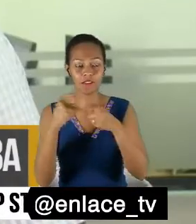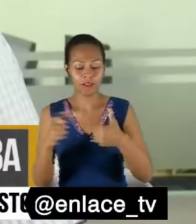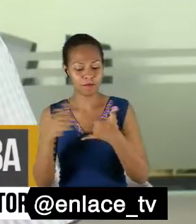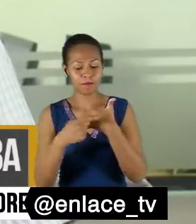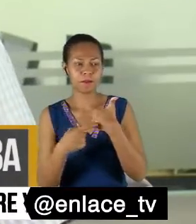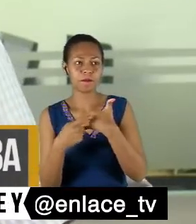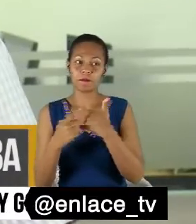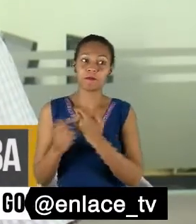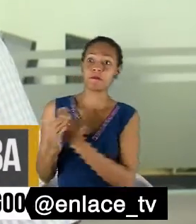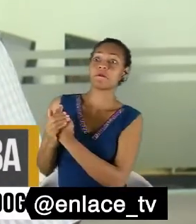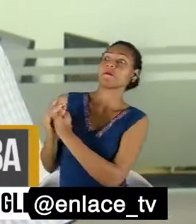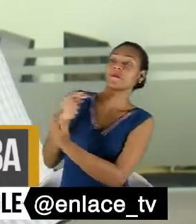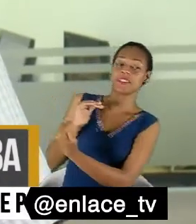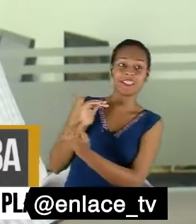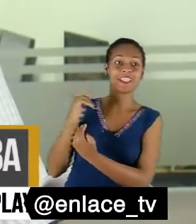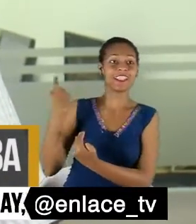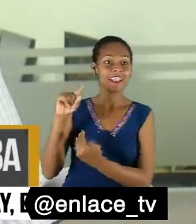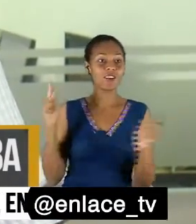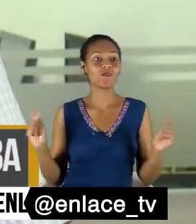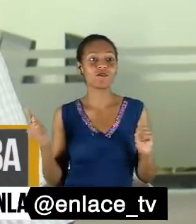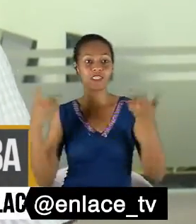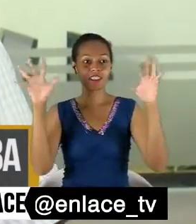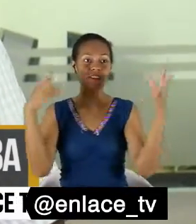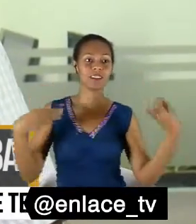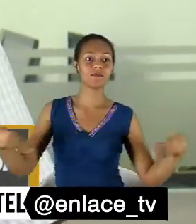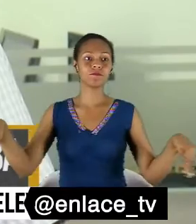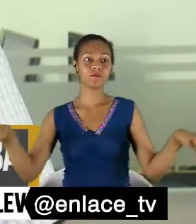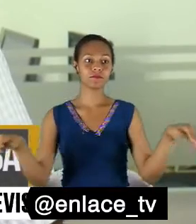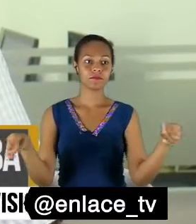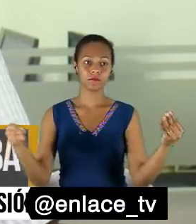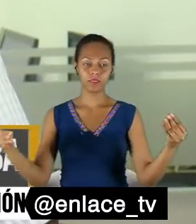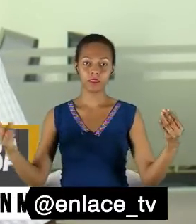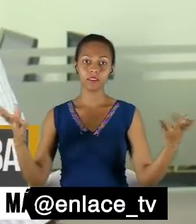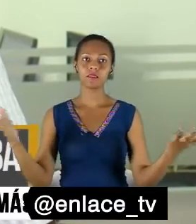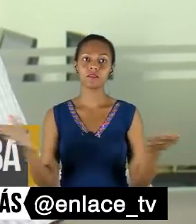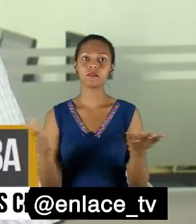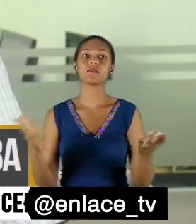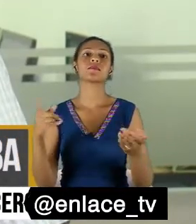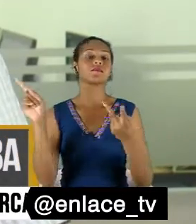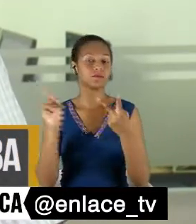la invitación del Festival de la Danza, del Acuario del Amor